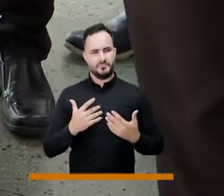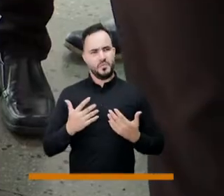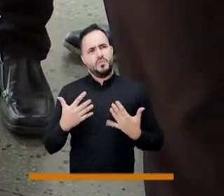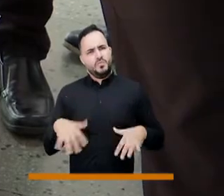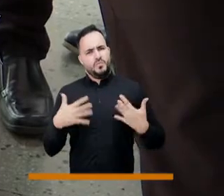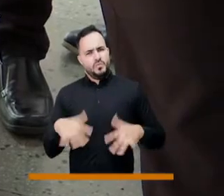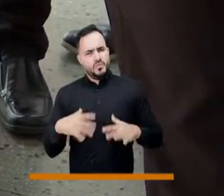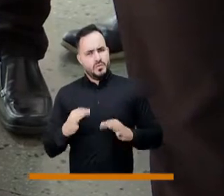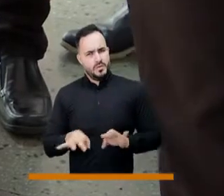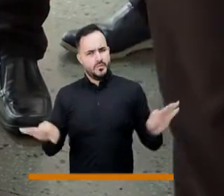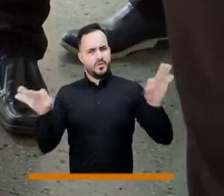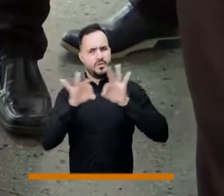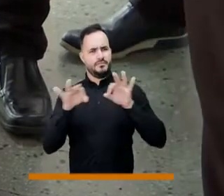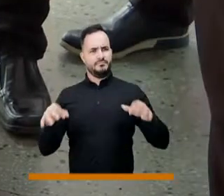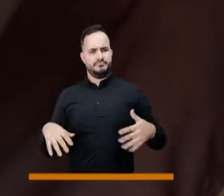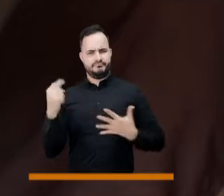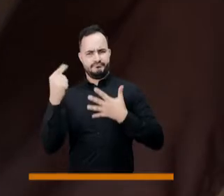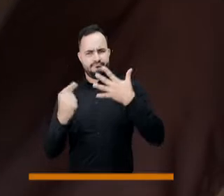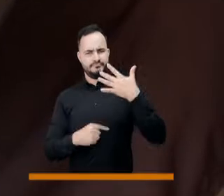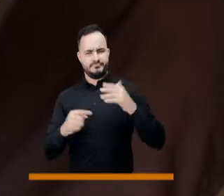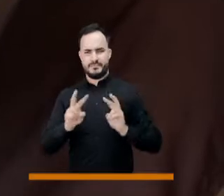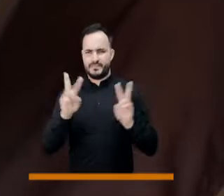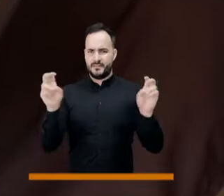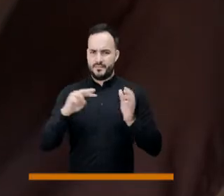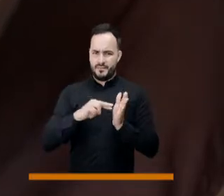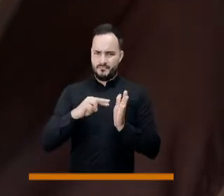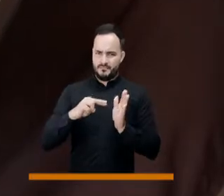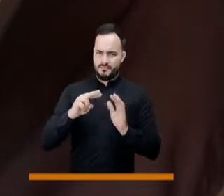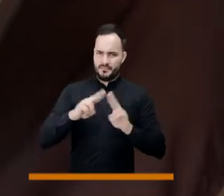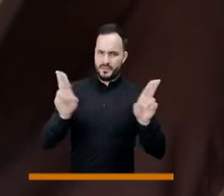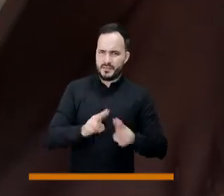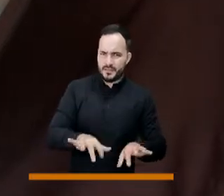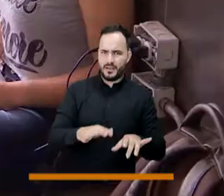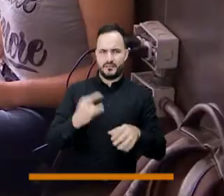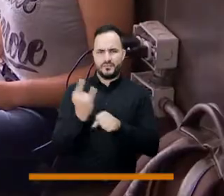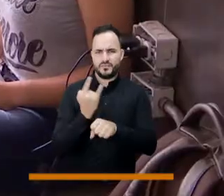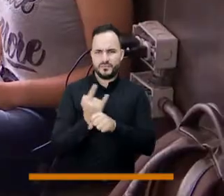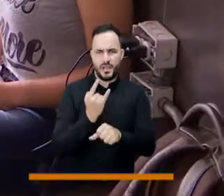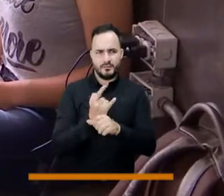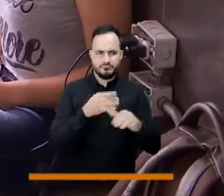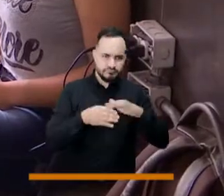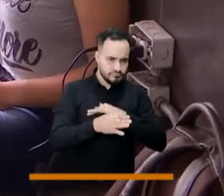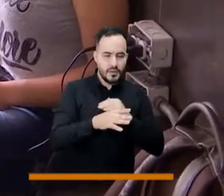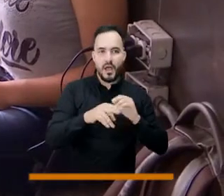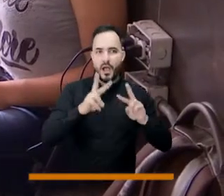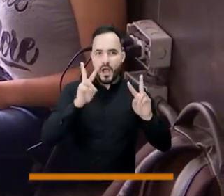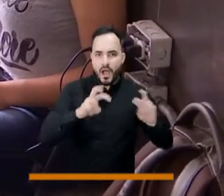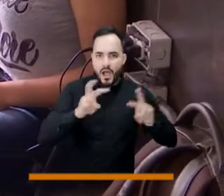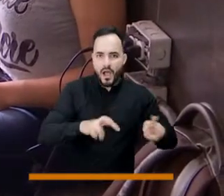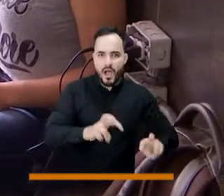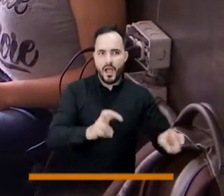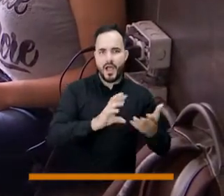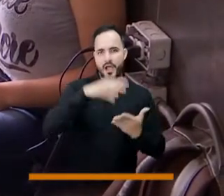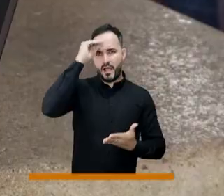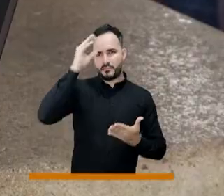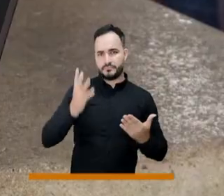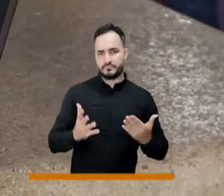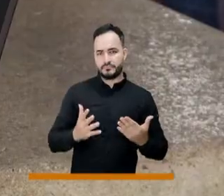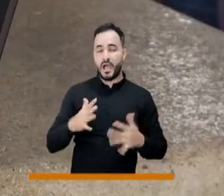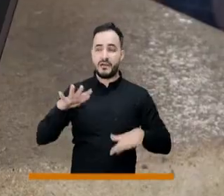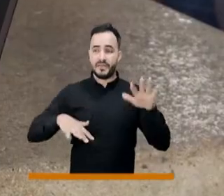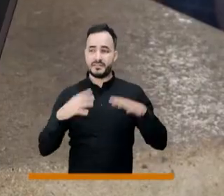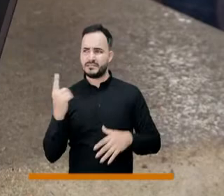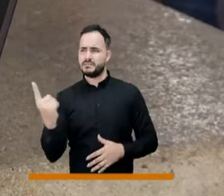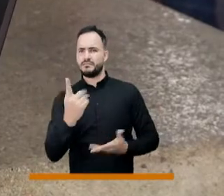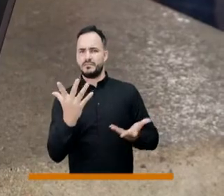hilo conductor la importancia y las grandes oportunidades que tienen con el uso del Internet y la exploración de ese